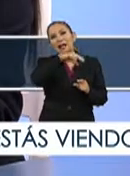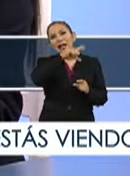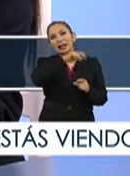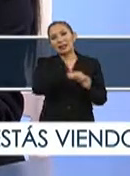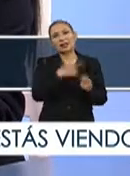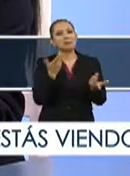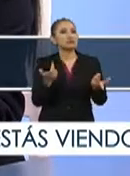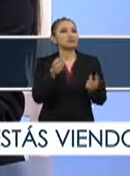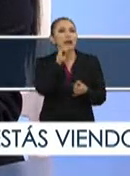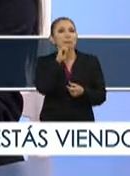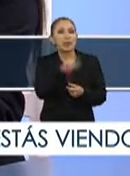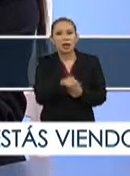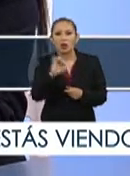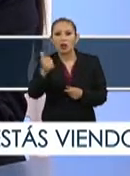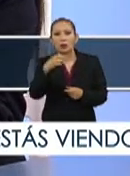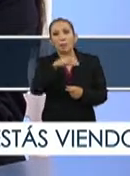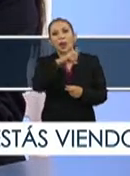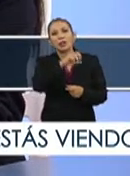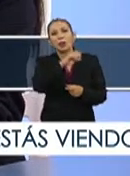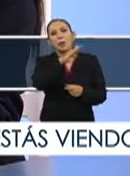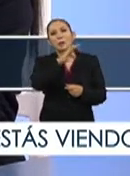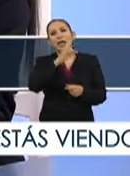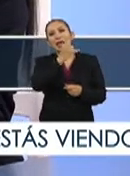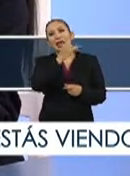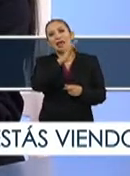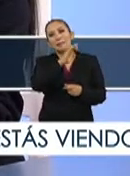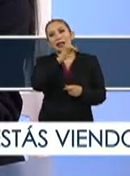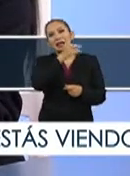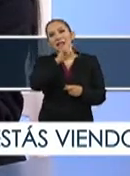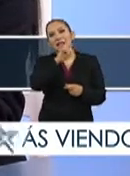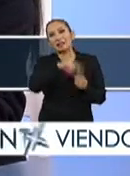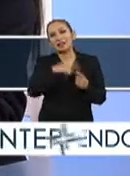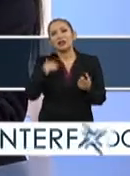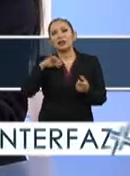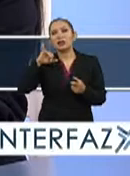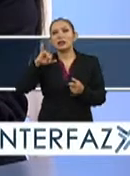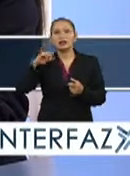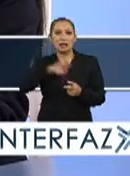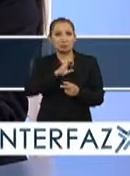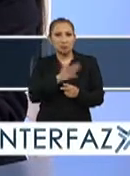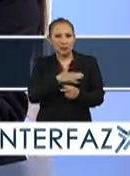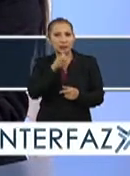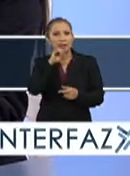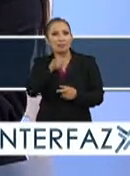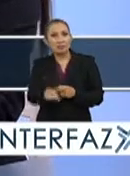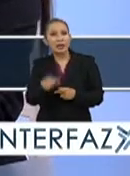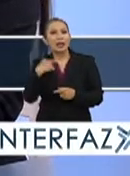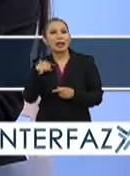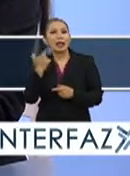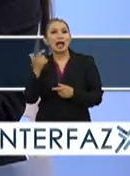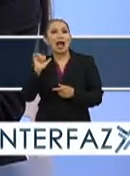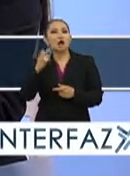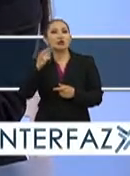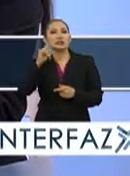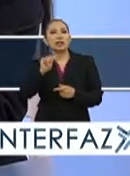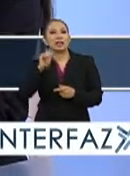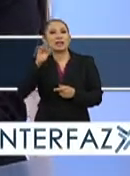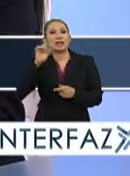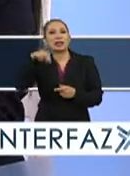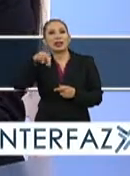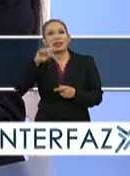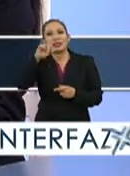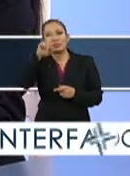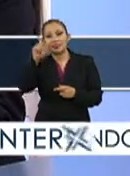Margot Glantz, vamos a tener también a Mario Bellatín, por ejemplo. Viene de España Juan José Millás, estará también Agustín Fernández Mayo acompañándonos desde